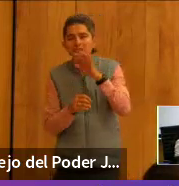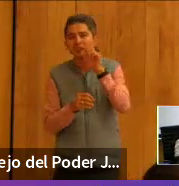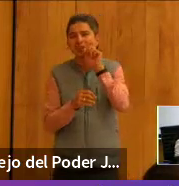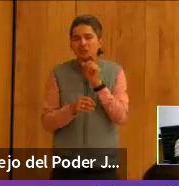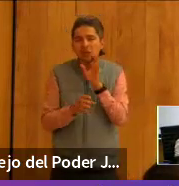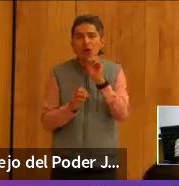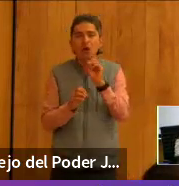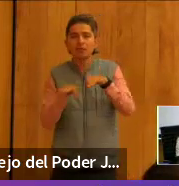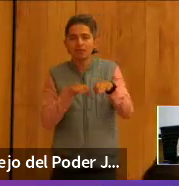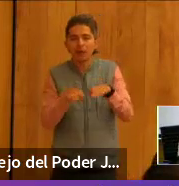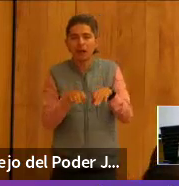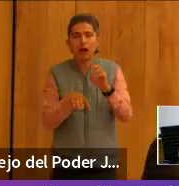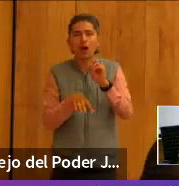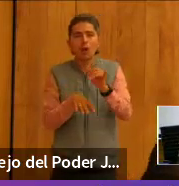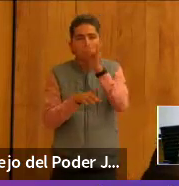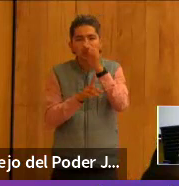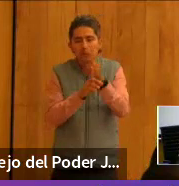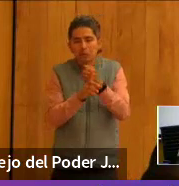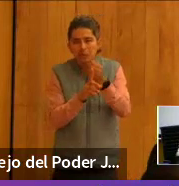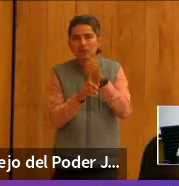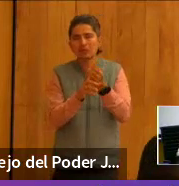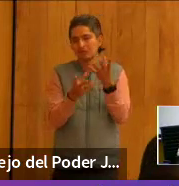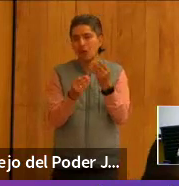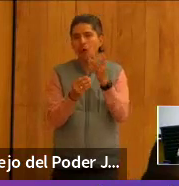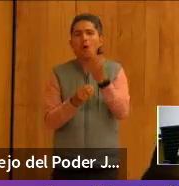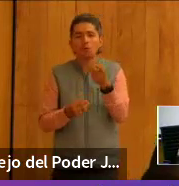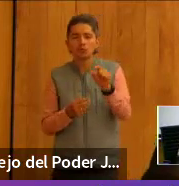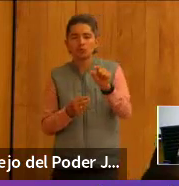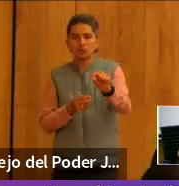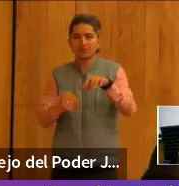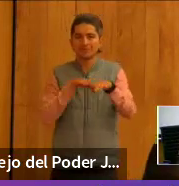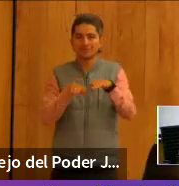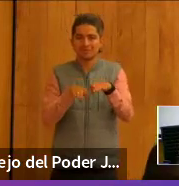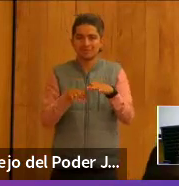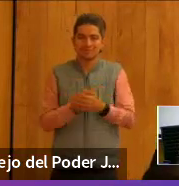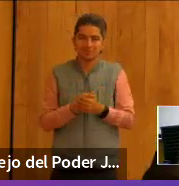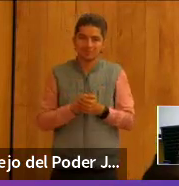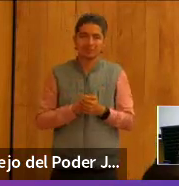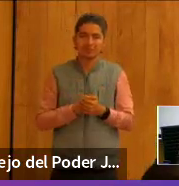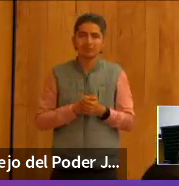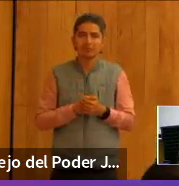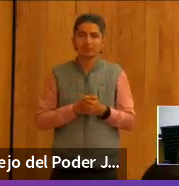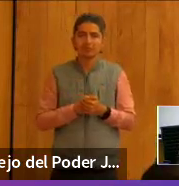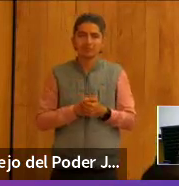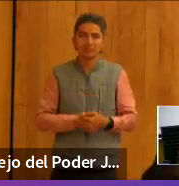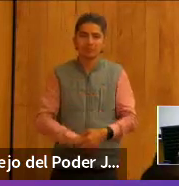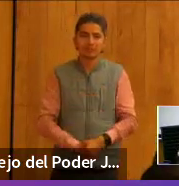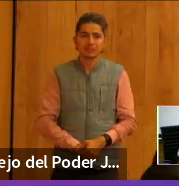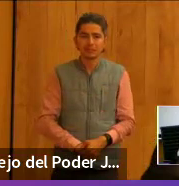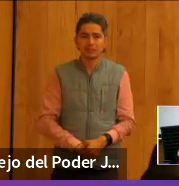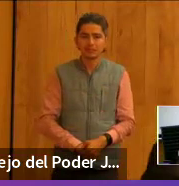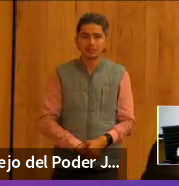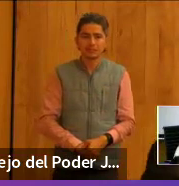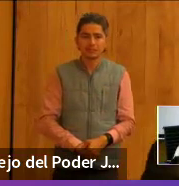sexual, hostigamiento y la brecha salarial.